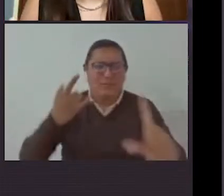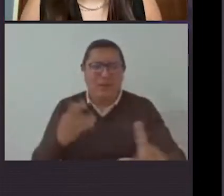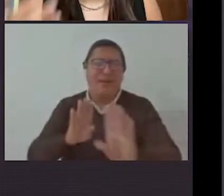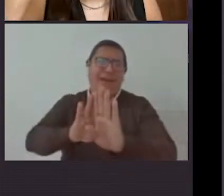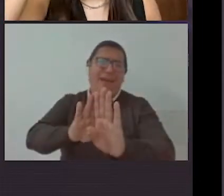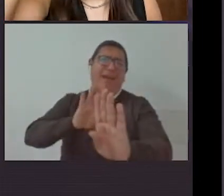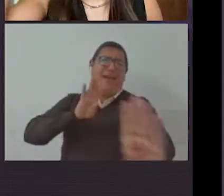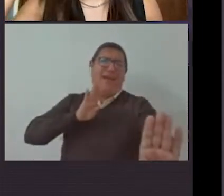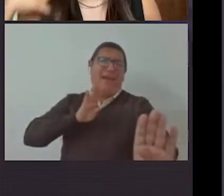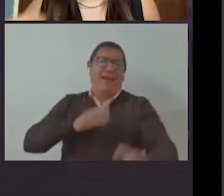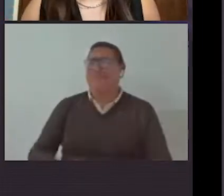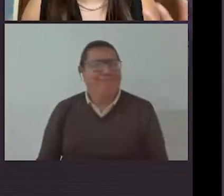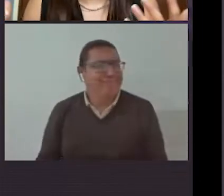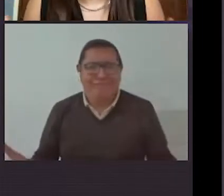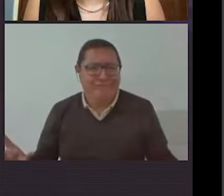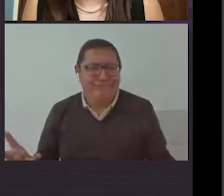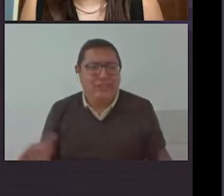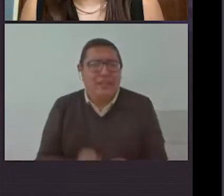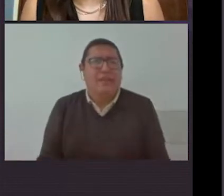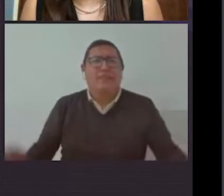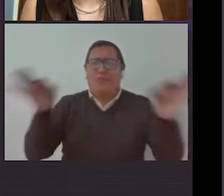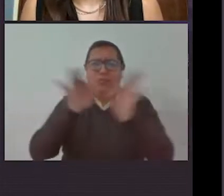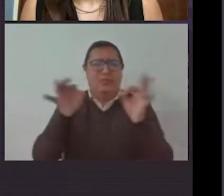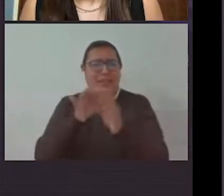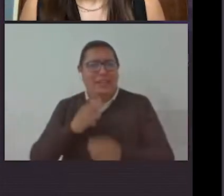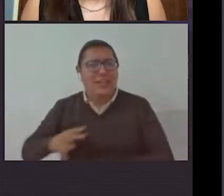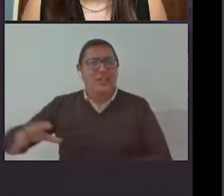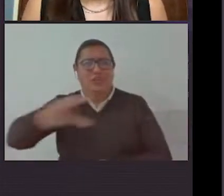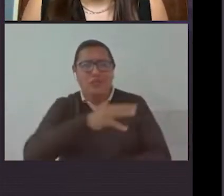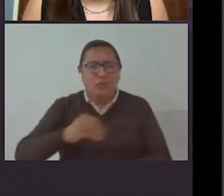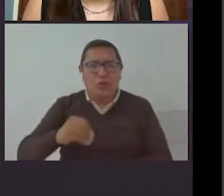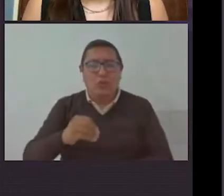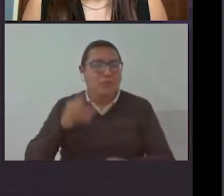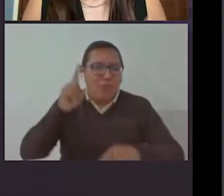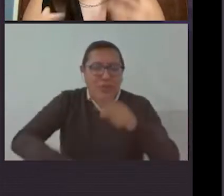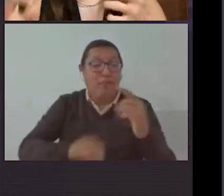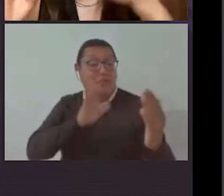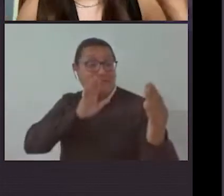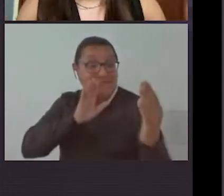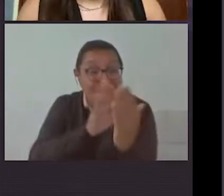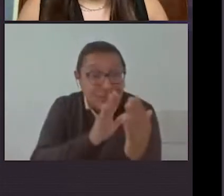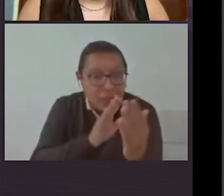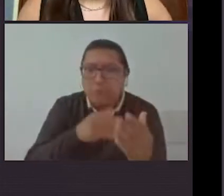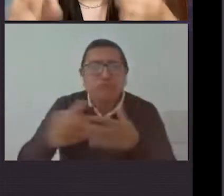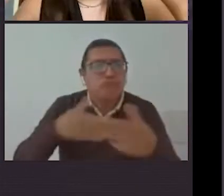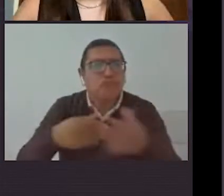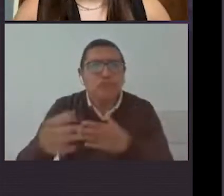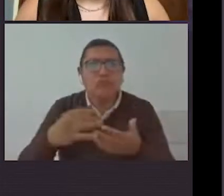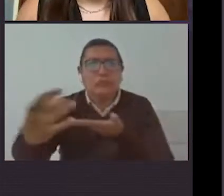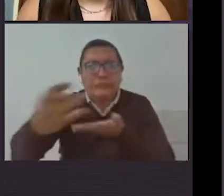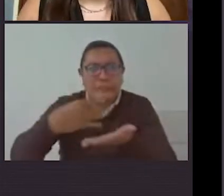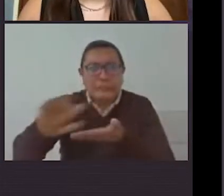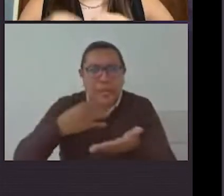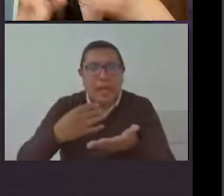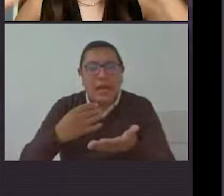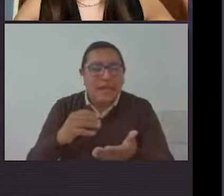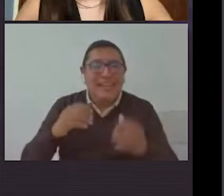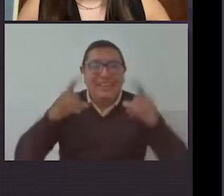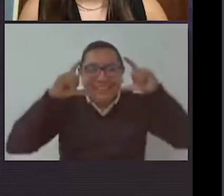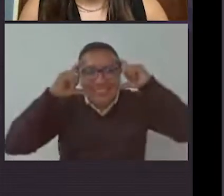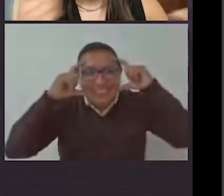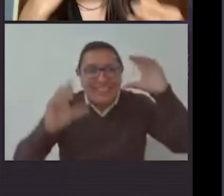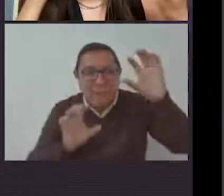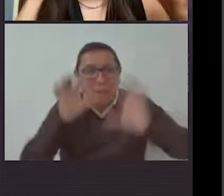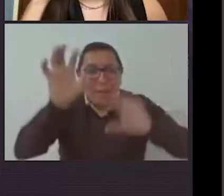en este momento, por lo menos vamos a estar juntos en el chat, comentando, poniendo emoticons, poniendo comentarios,